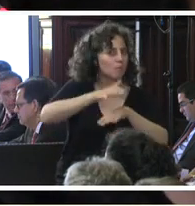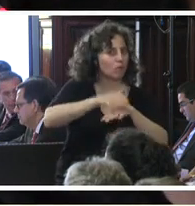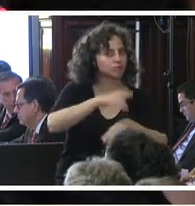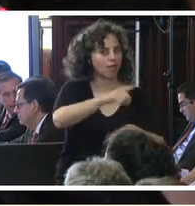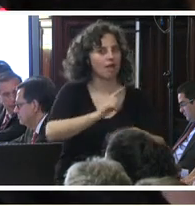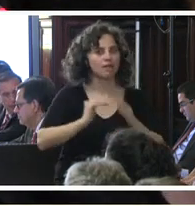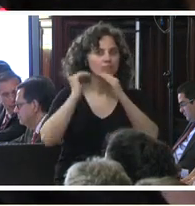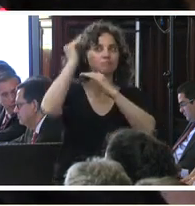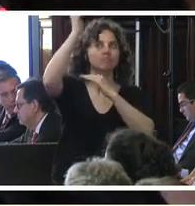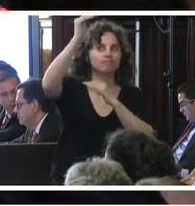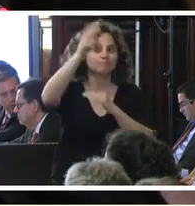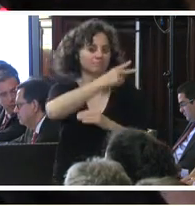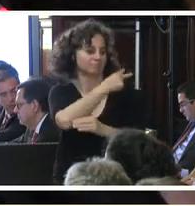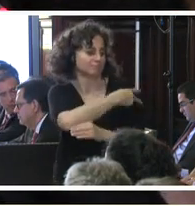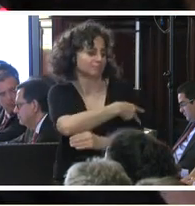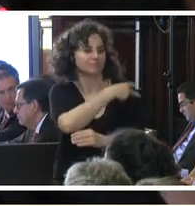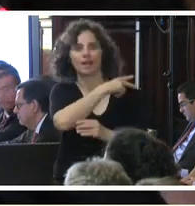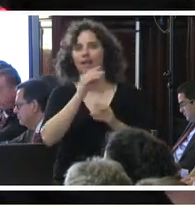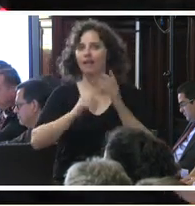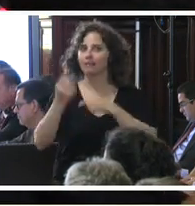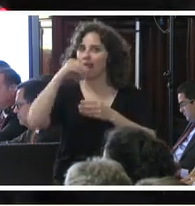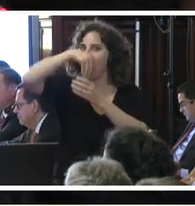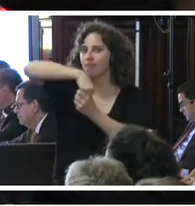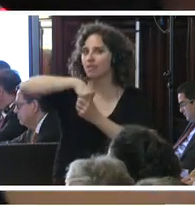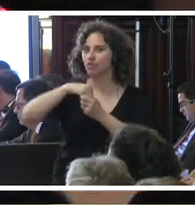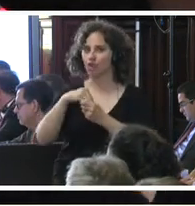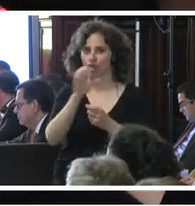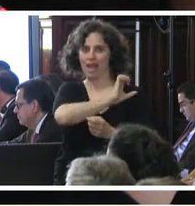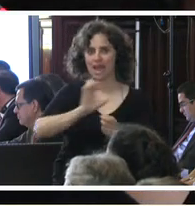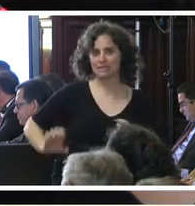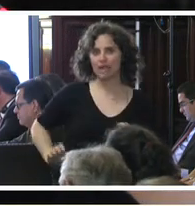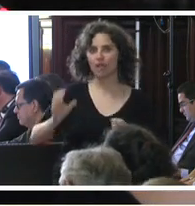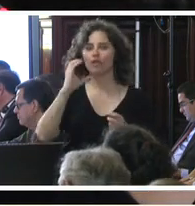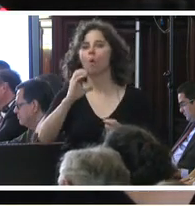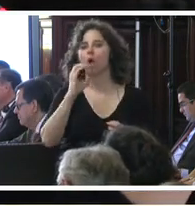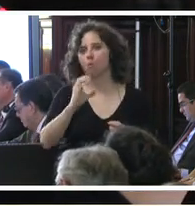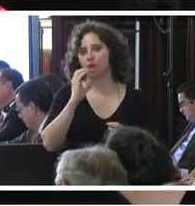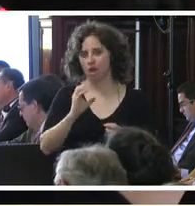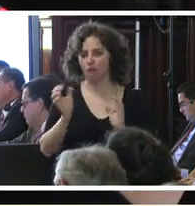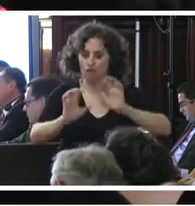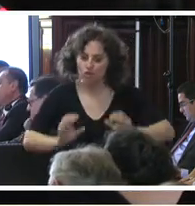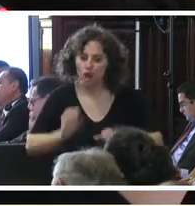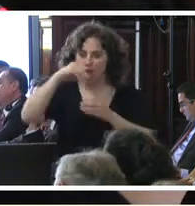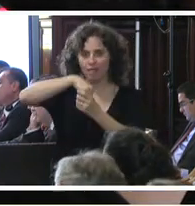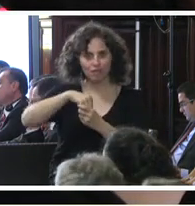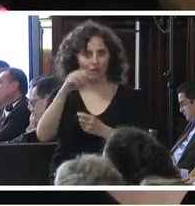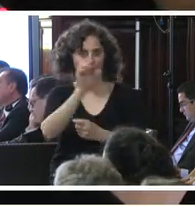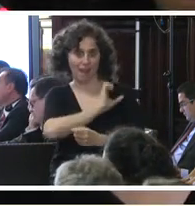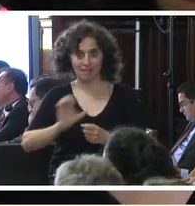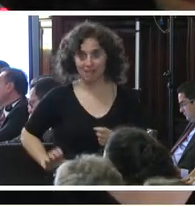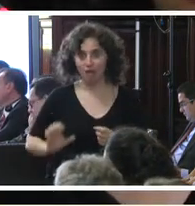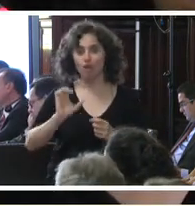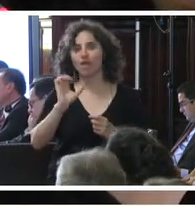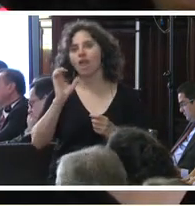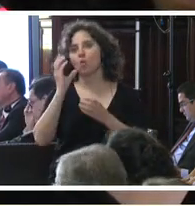decir, en línea ascendente, que actualmente siguen formando parte del Estado de Coahuila, funcionarios del Estado de Coahuila en otras